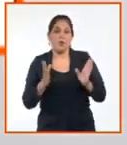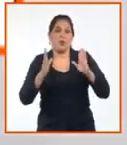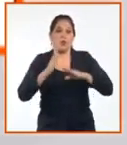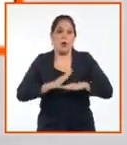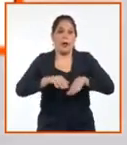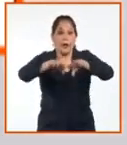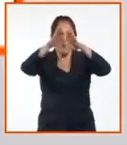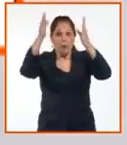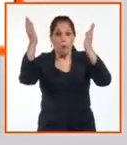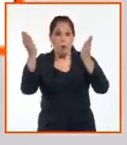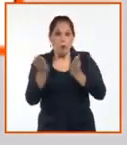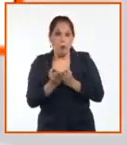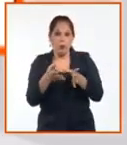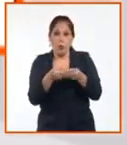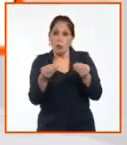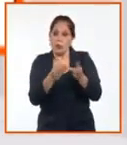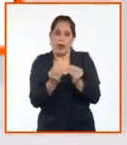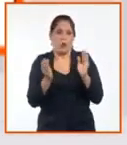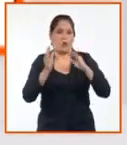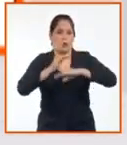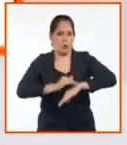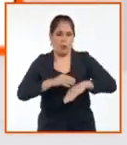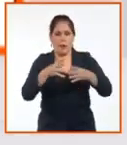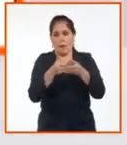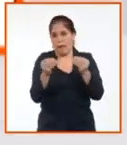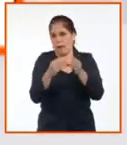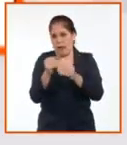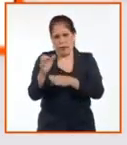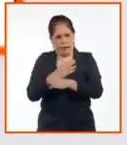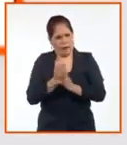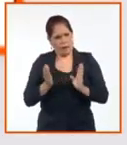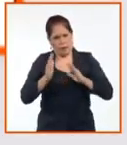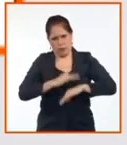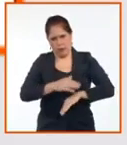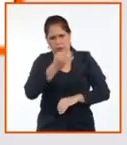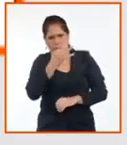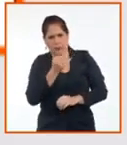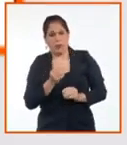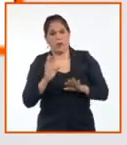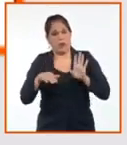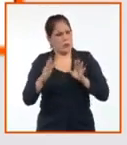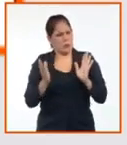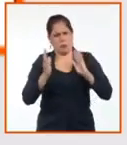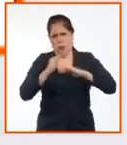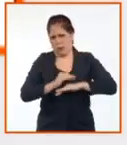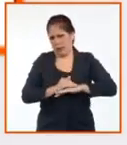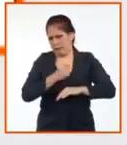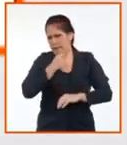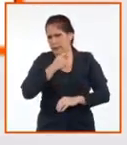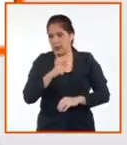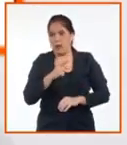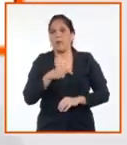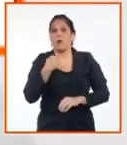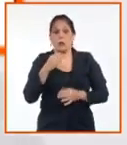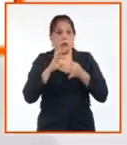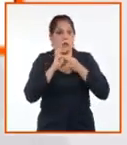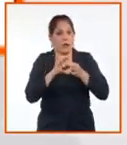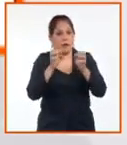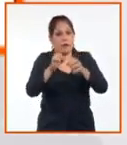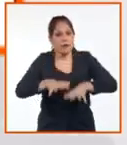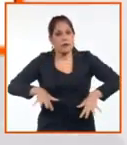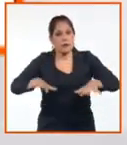algunas materias primas y materiales farmacéuticos y que se ha grabado se agravó el